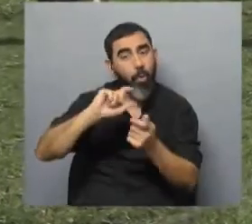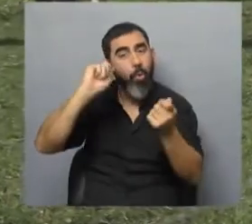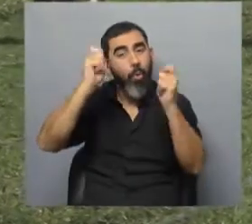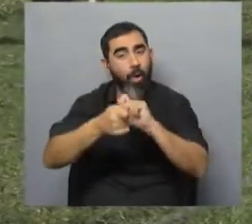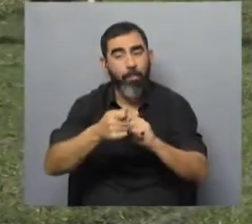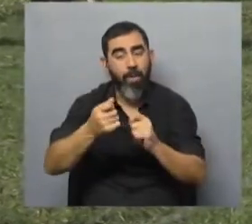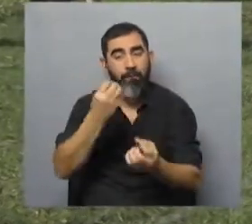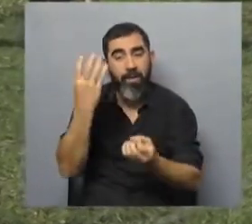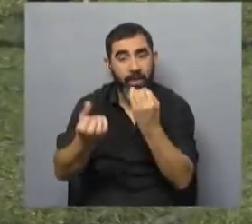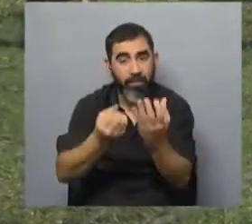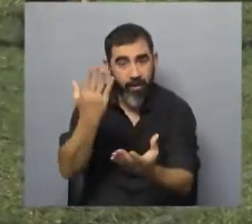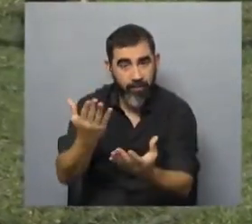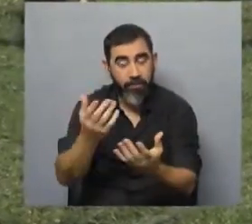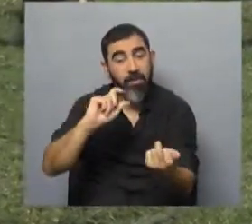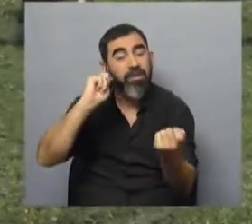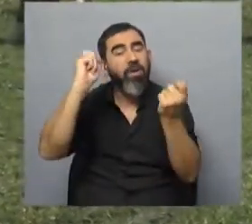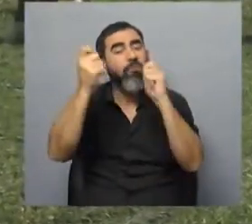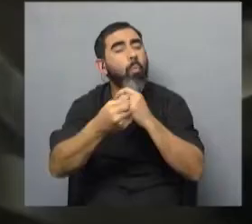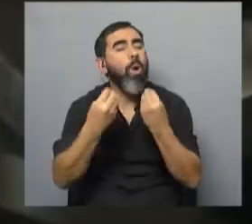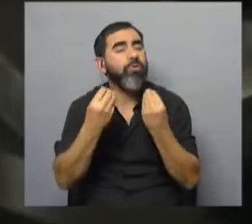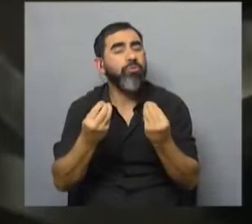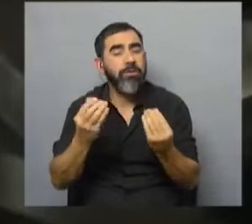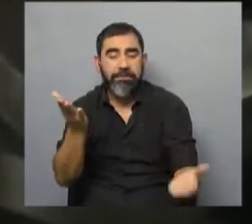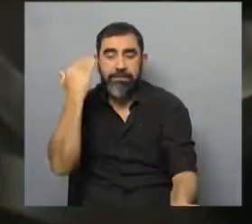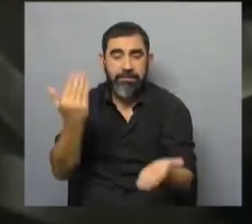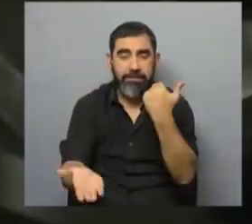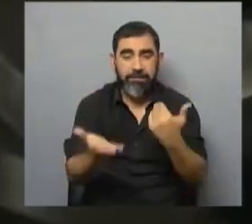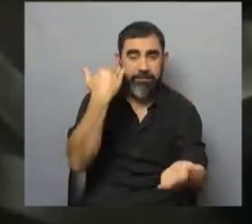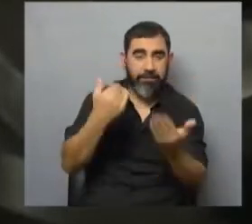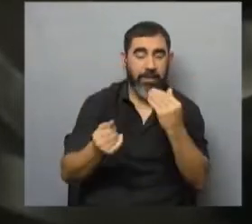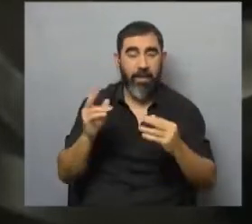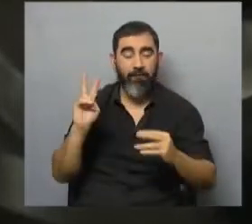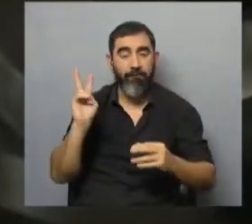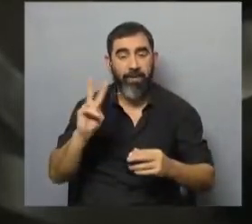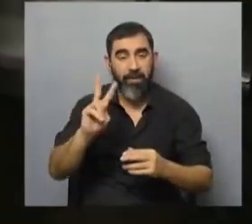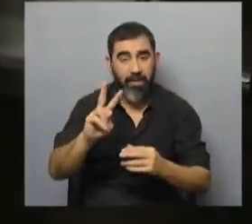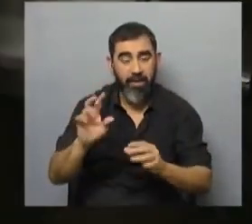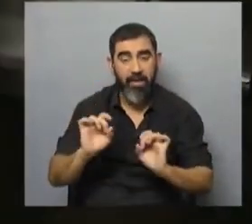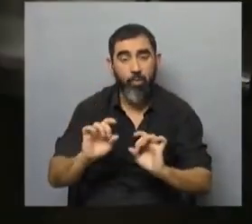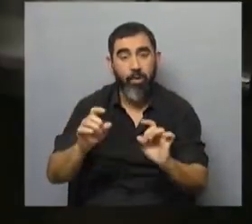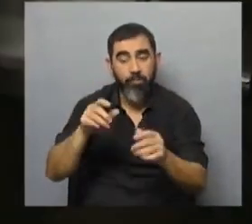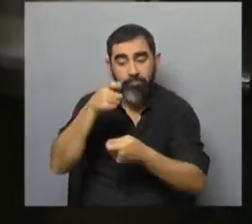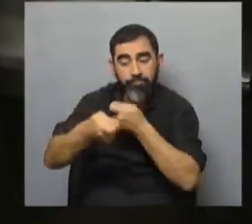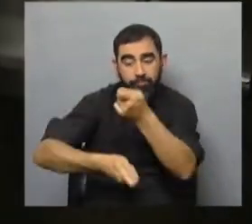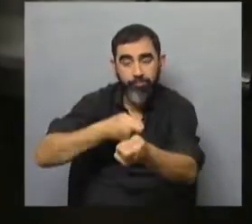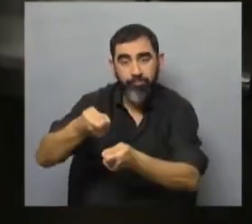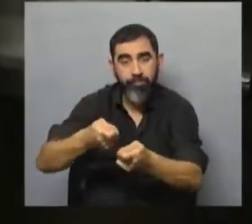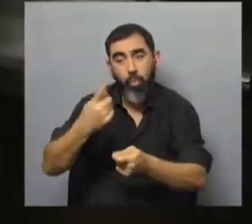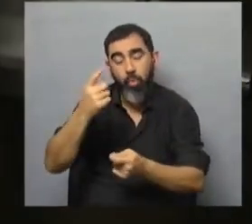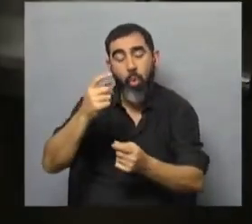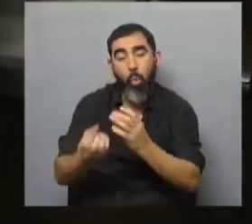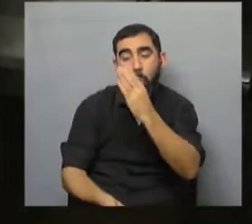cobertura vegetal. Y una transformación es cuando removemos toda esa cobertura vegetal original del pastizal para introducir, por ejemplo, una especie